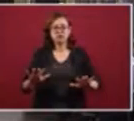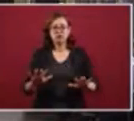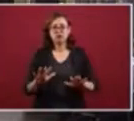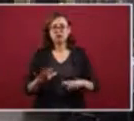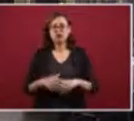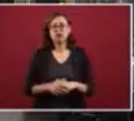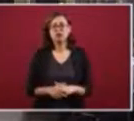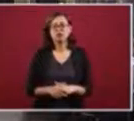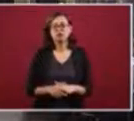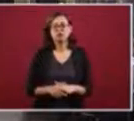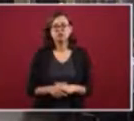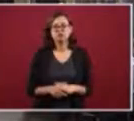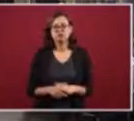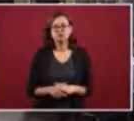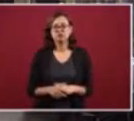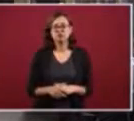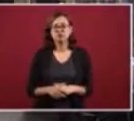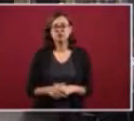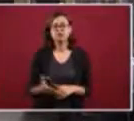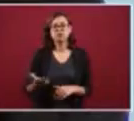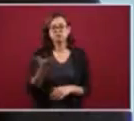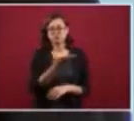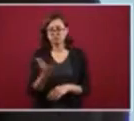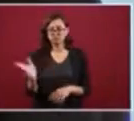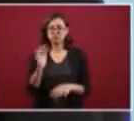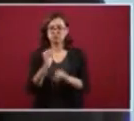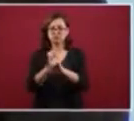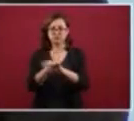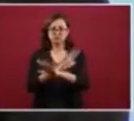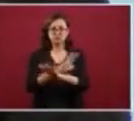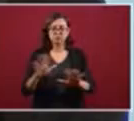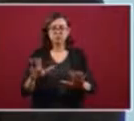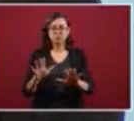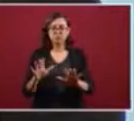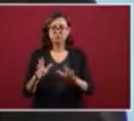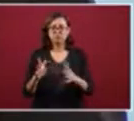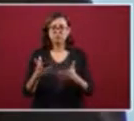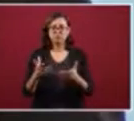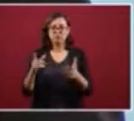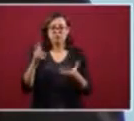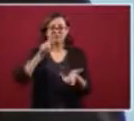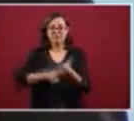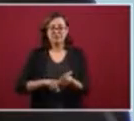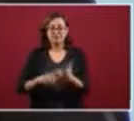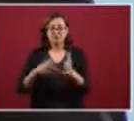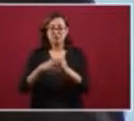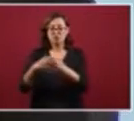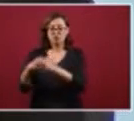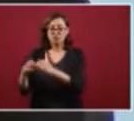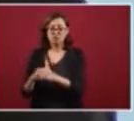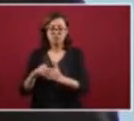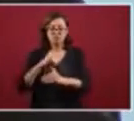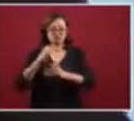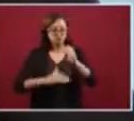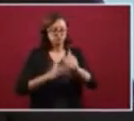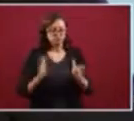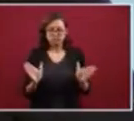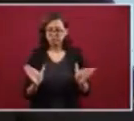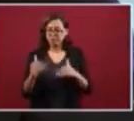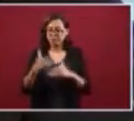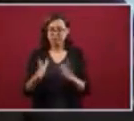las cajas que informamos a ustedes fueron perfectamente empacadas con los componentes críticos, fueron enviados a los